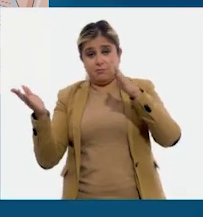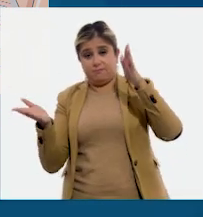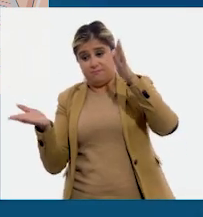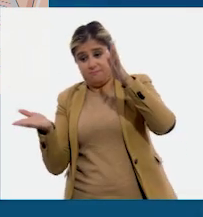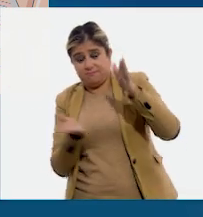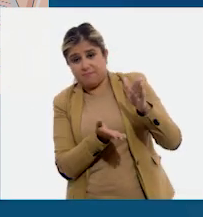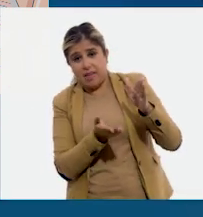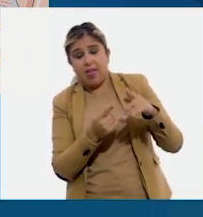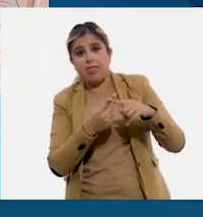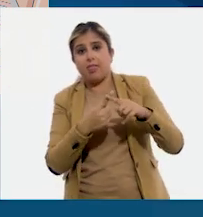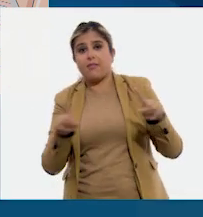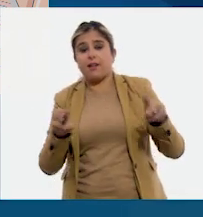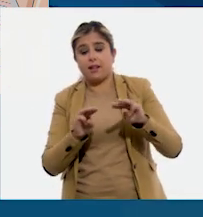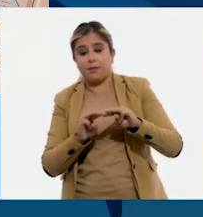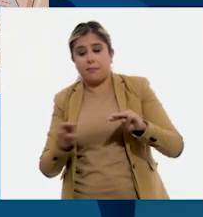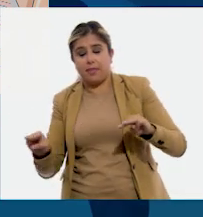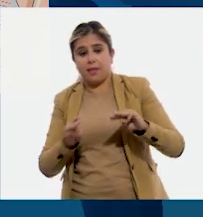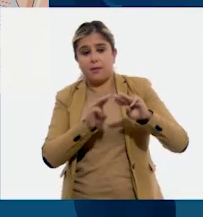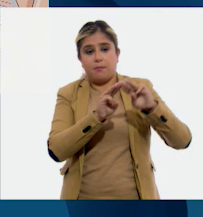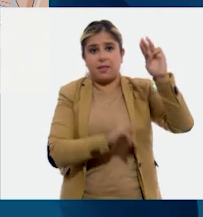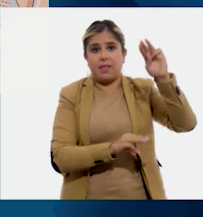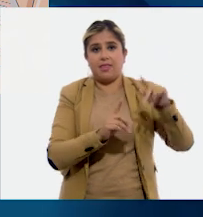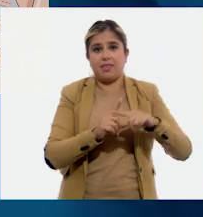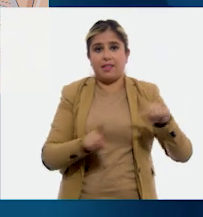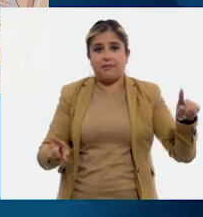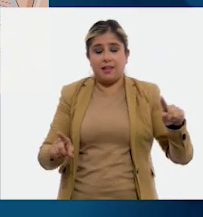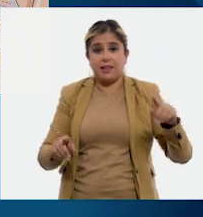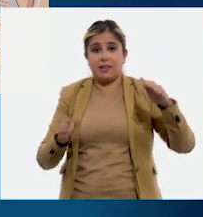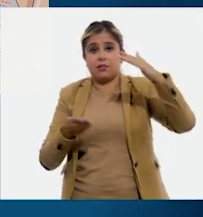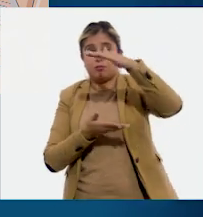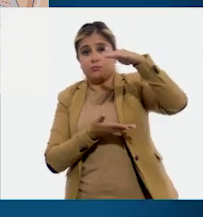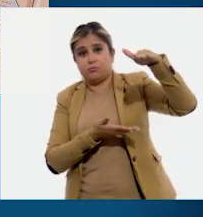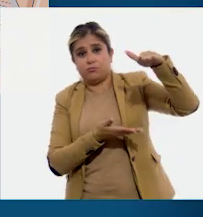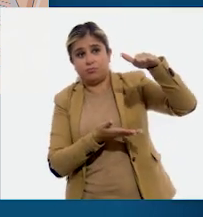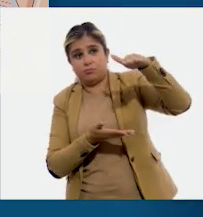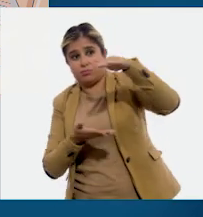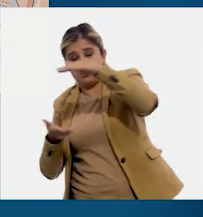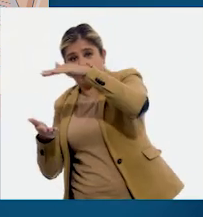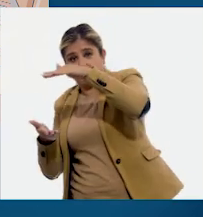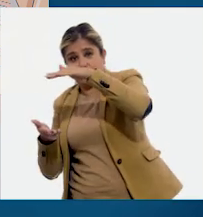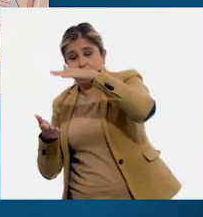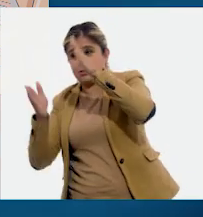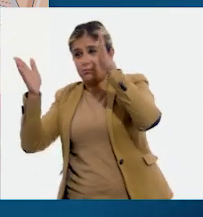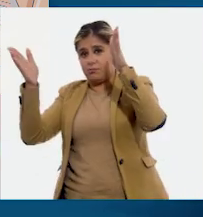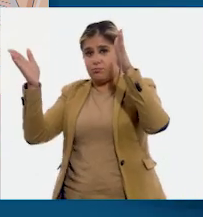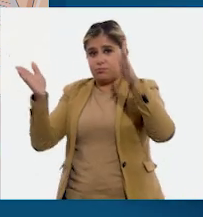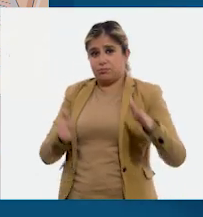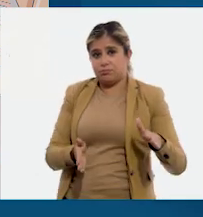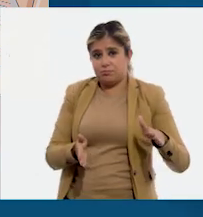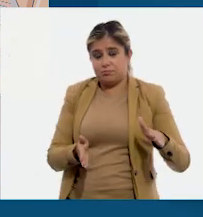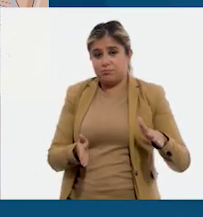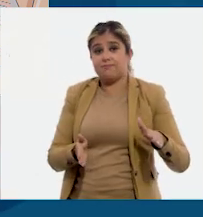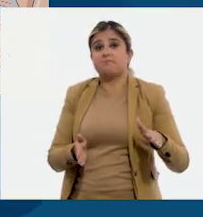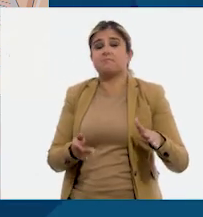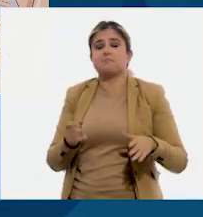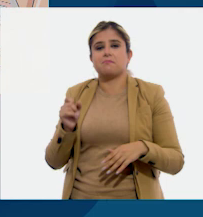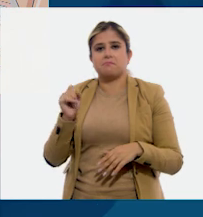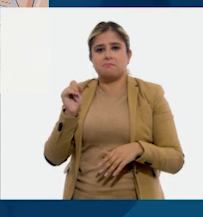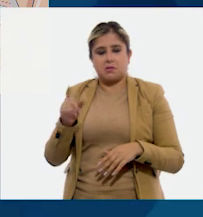medida. Tienen 2 pares de lados opuestos, iguales y paralelos entre